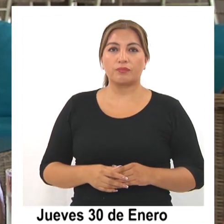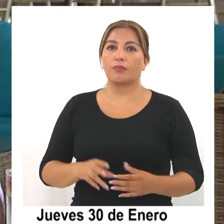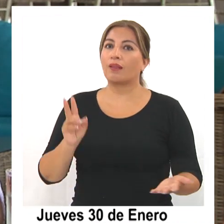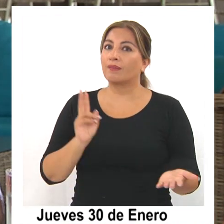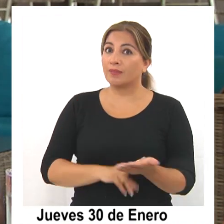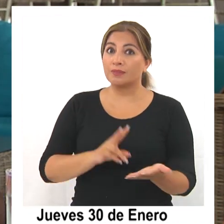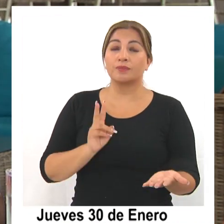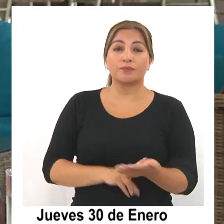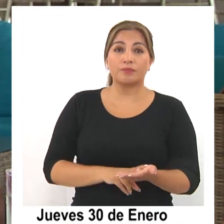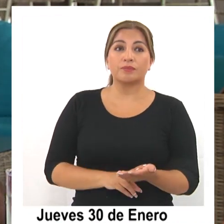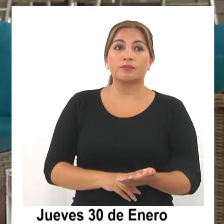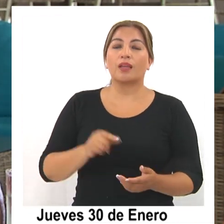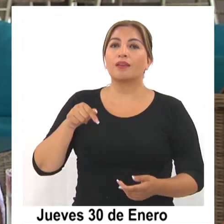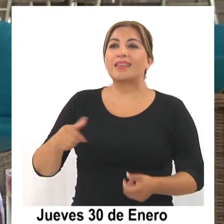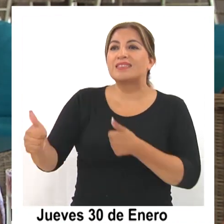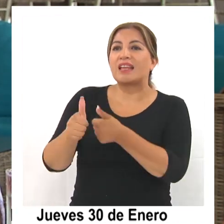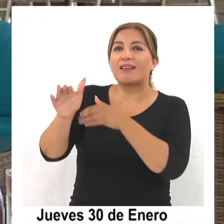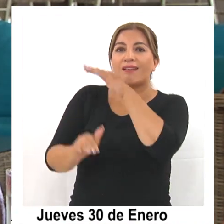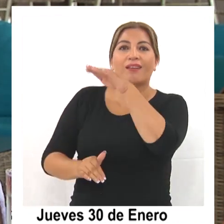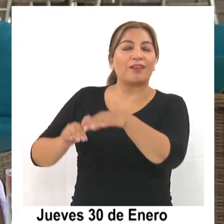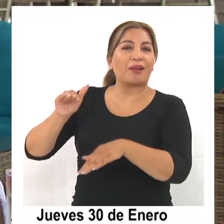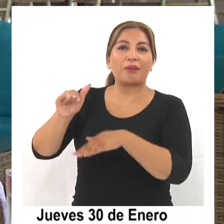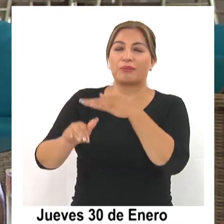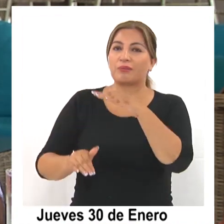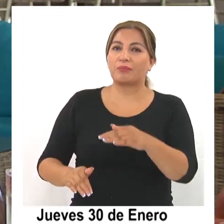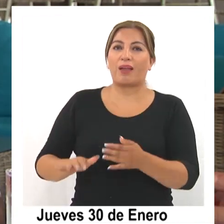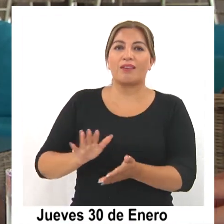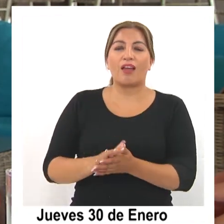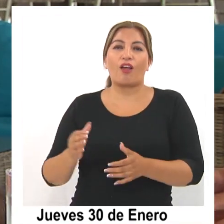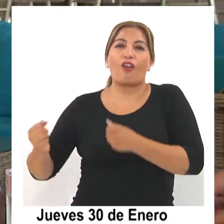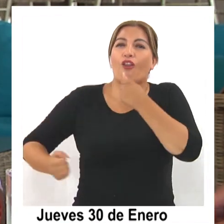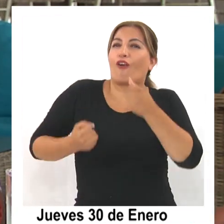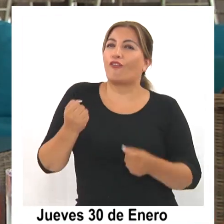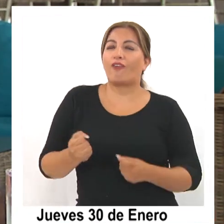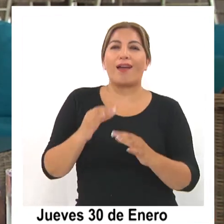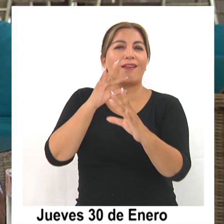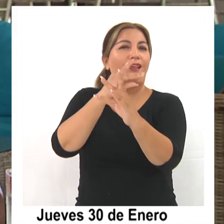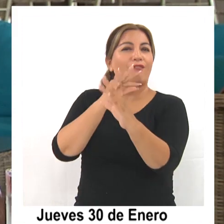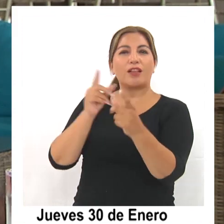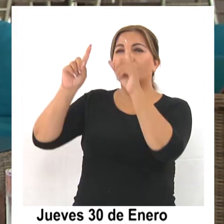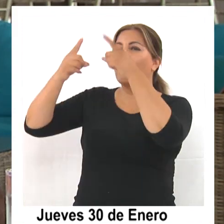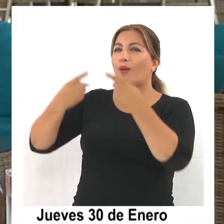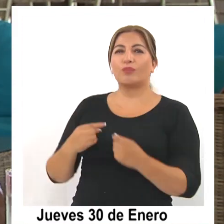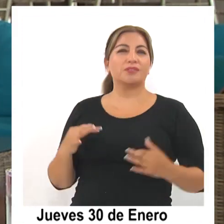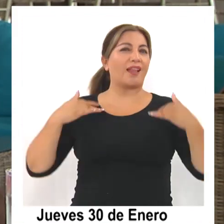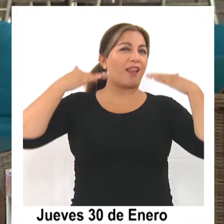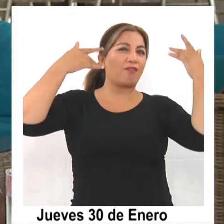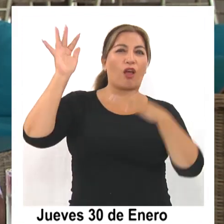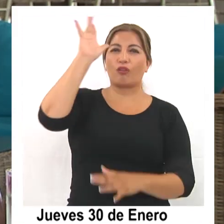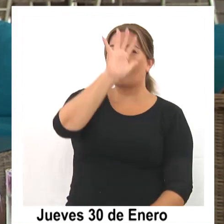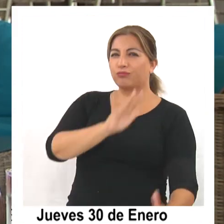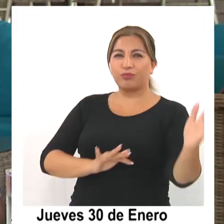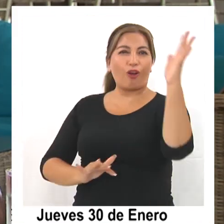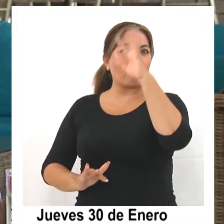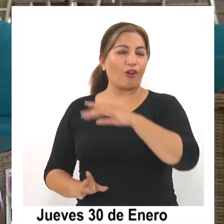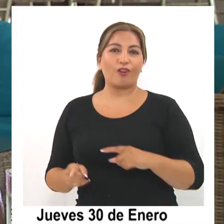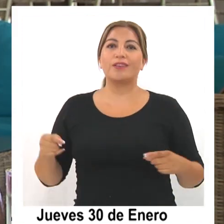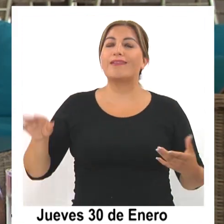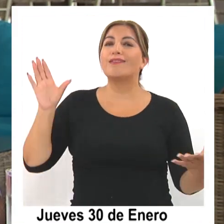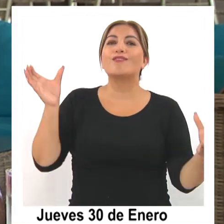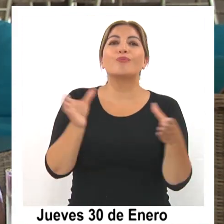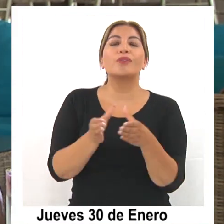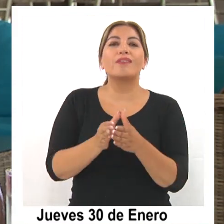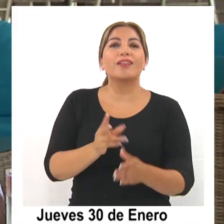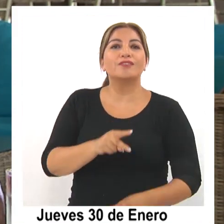la verdad es que acá por la costanera los bailes, los bronzes, la música, la alegría el colorío de las